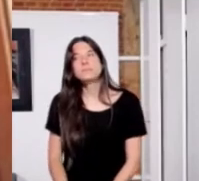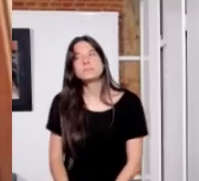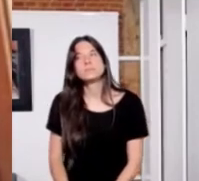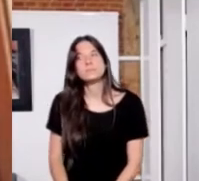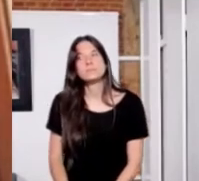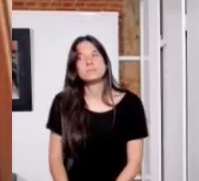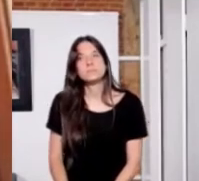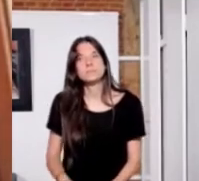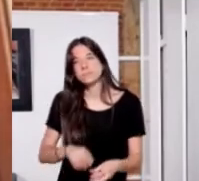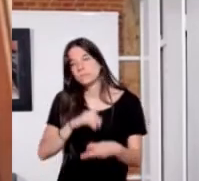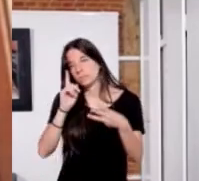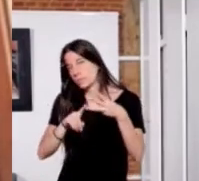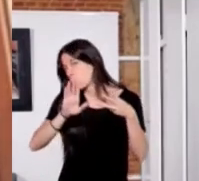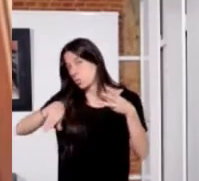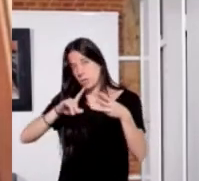Último punto.